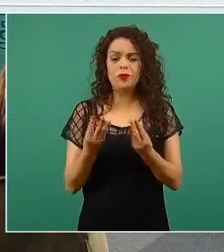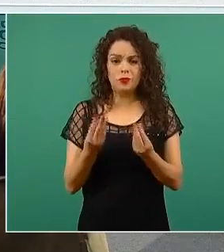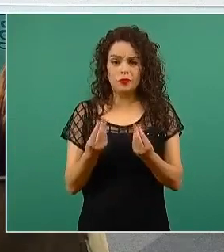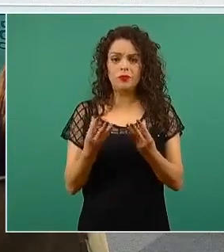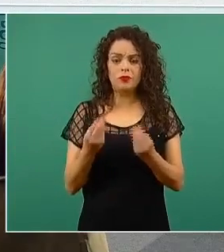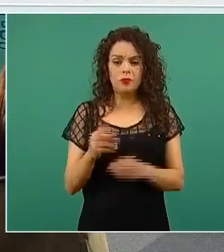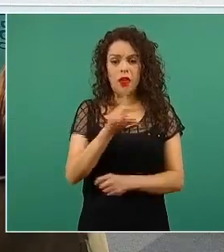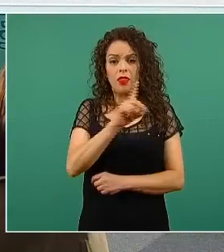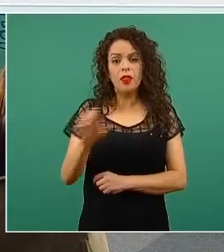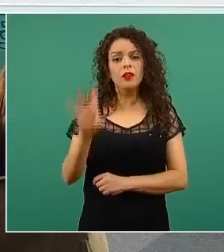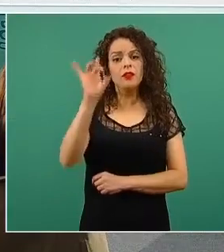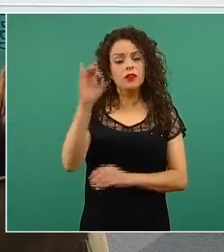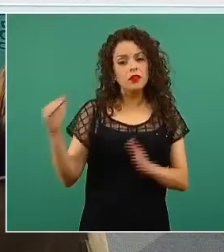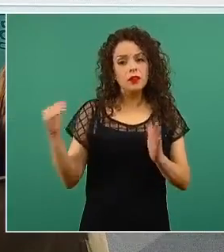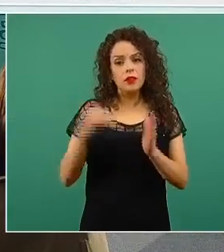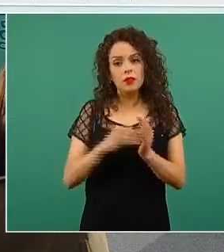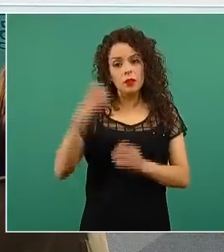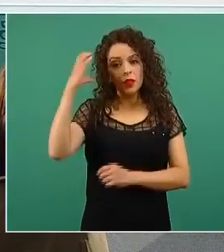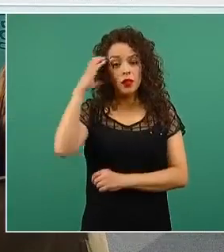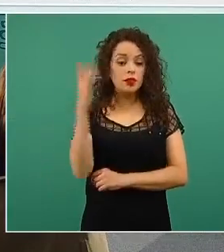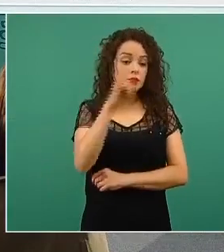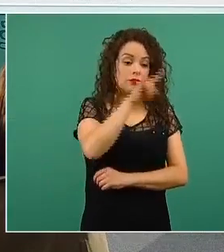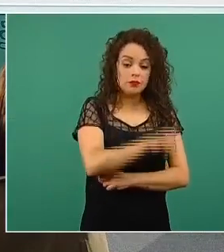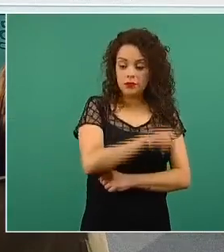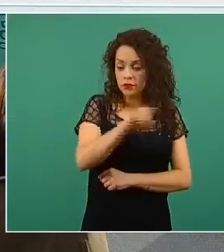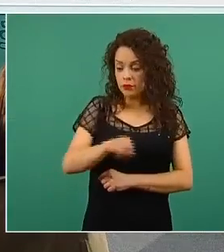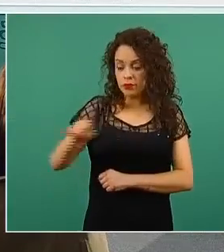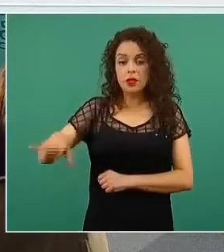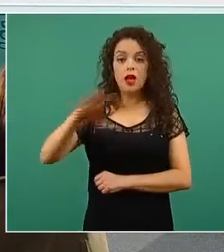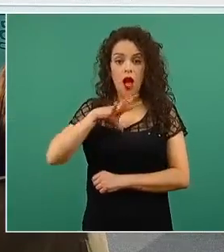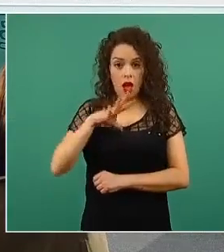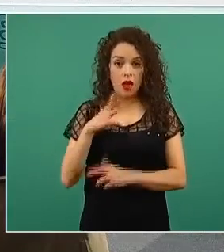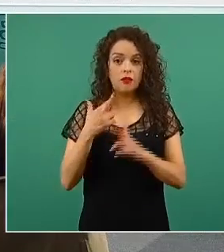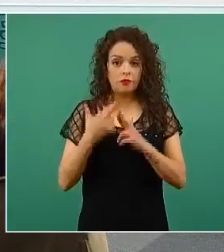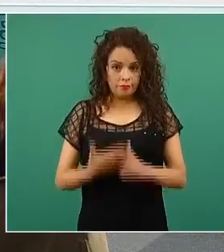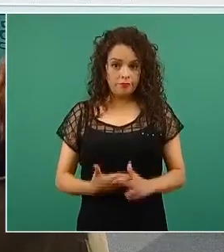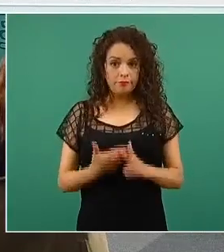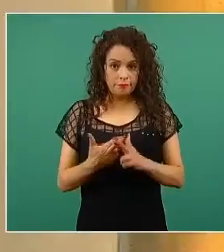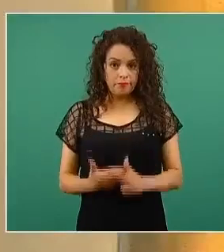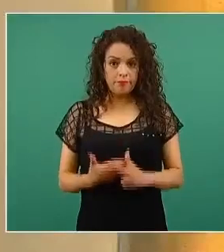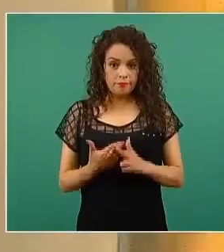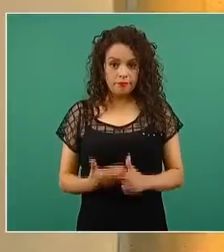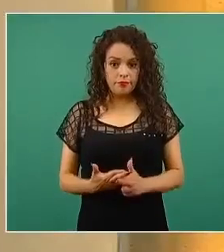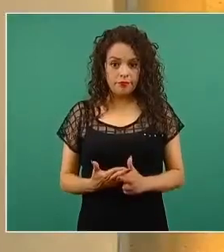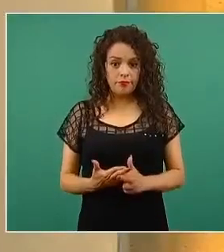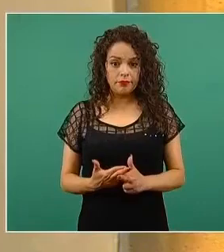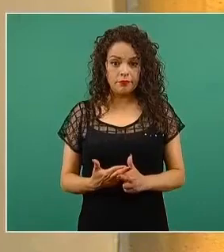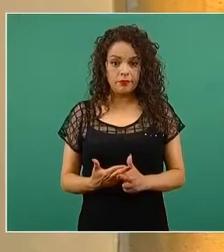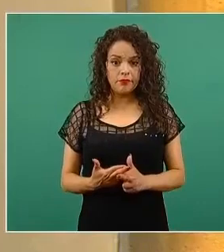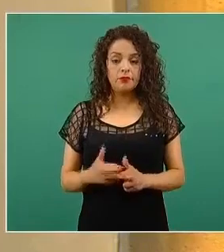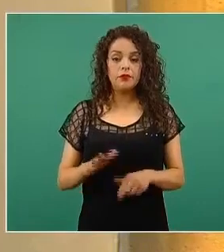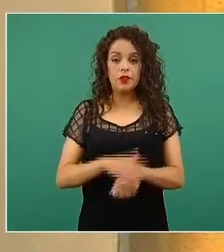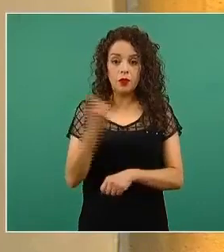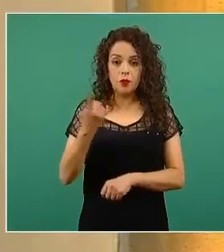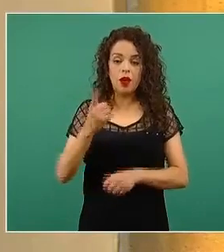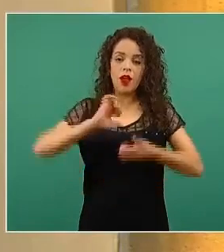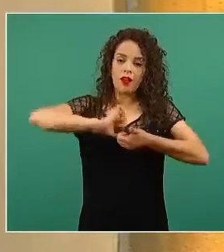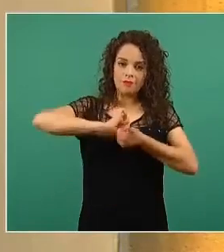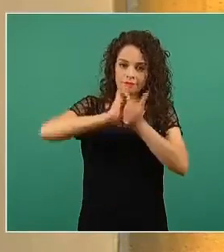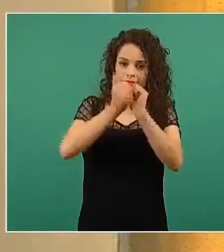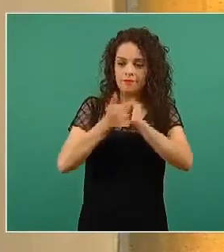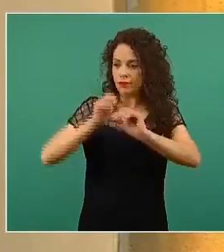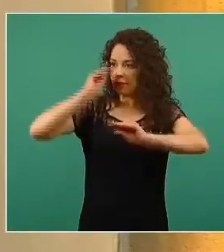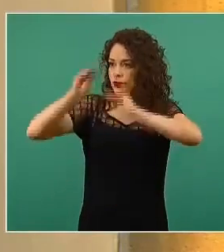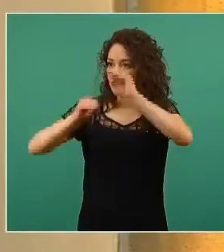de las 30,000 camas que tenemos disponibles, gracias a la reconversión hospitalaria,